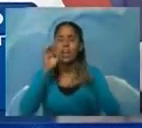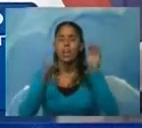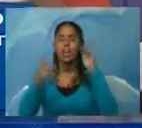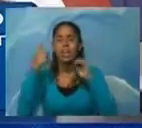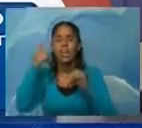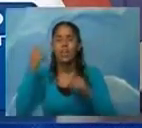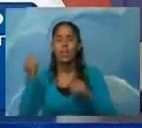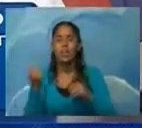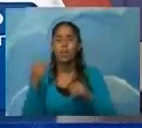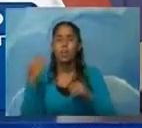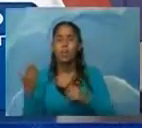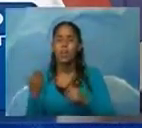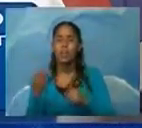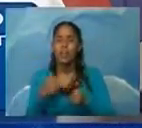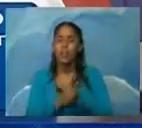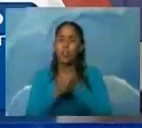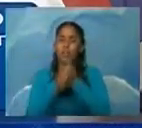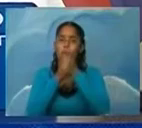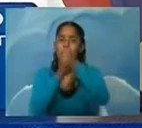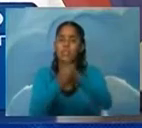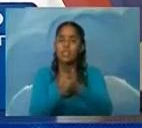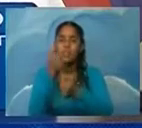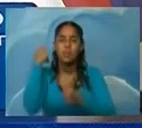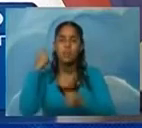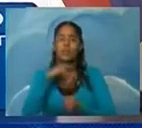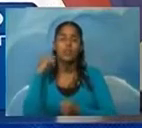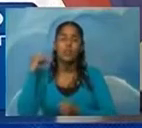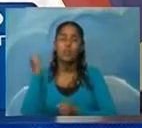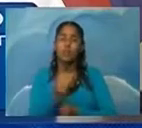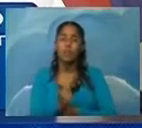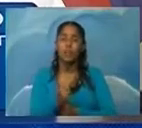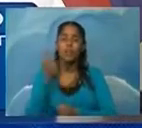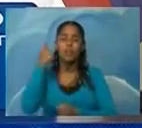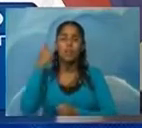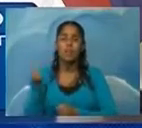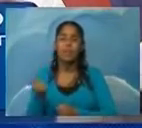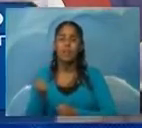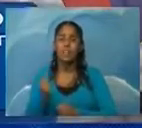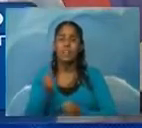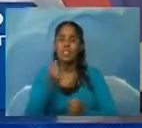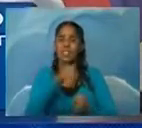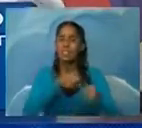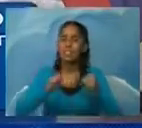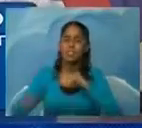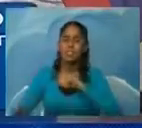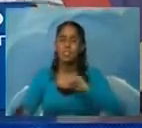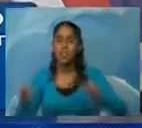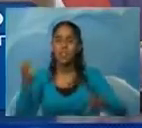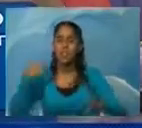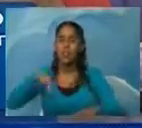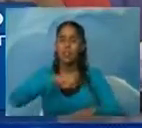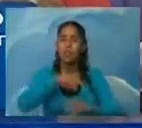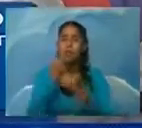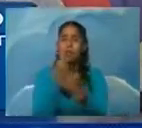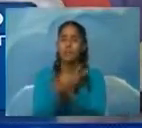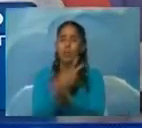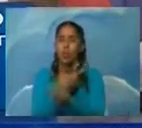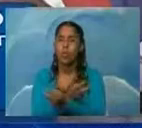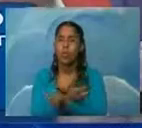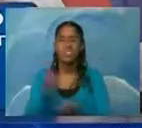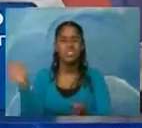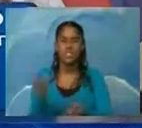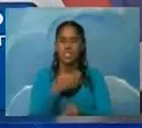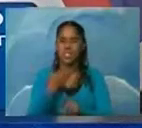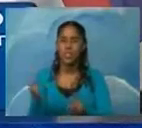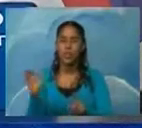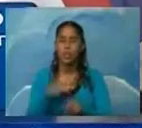para qué? Para que nos persigan, para que nos maten, para que desentierren nuestros huesos y los pateen y los